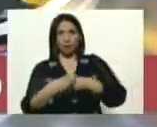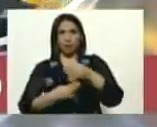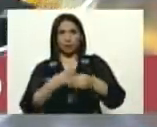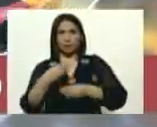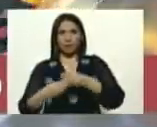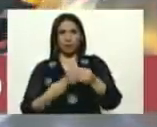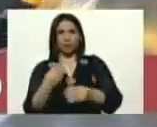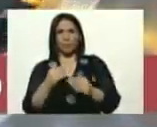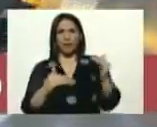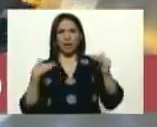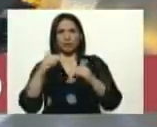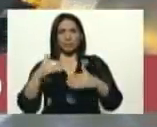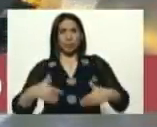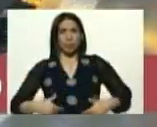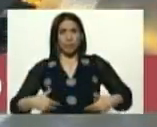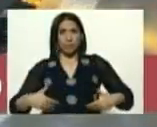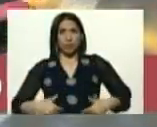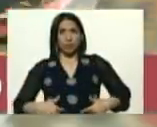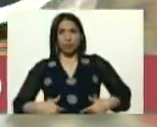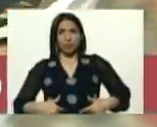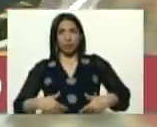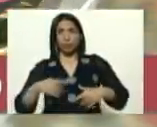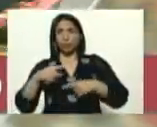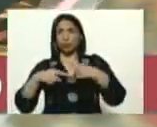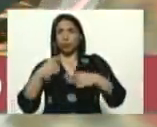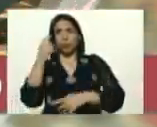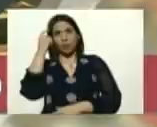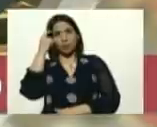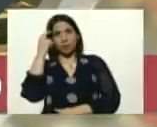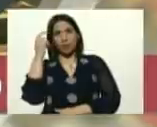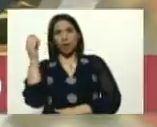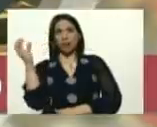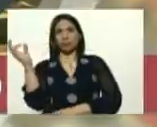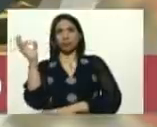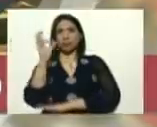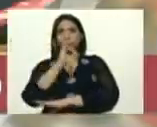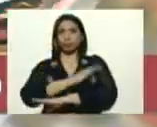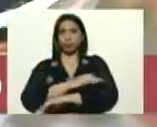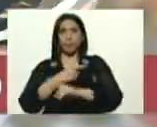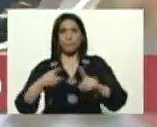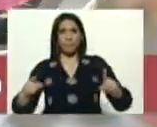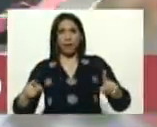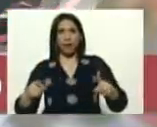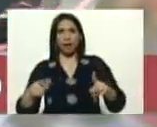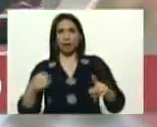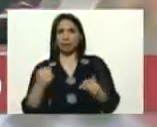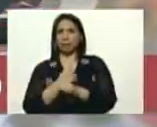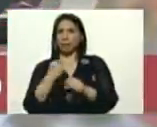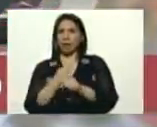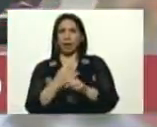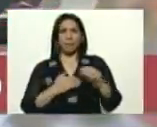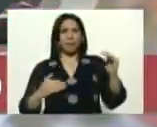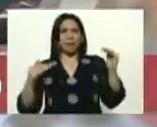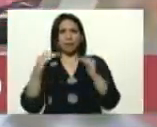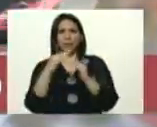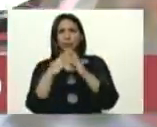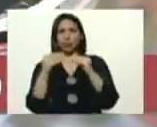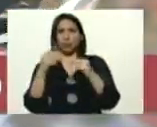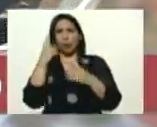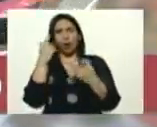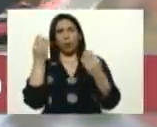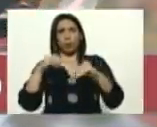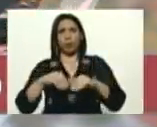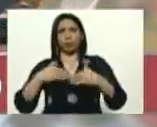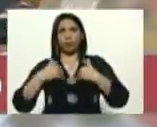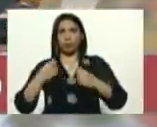bueno, máximos esfuerzos todo el día, durante todo el día, para rendir al máximo todos los protocolos de salud que